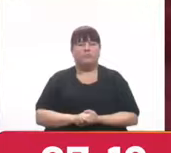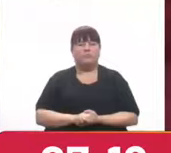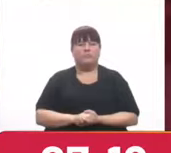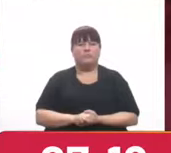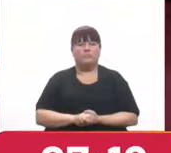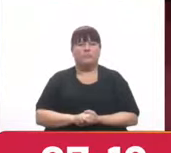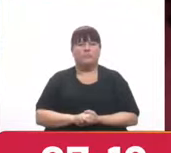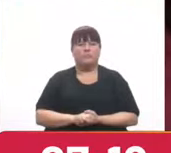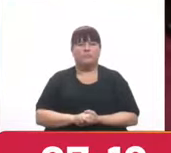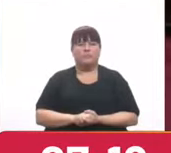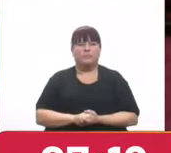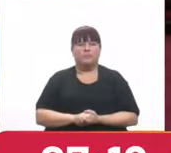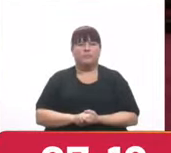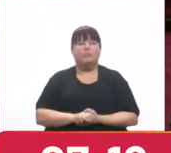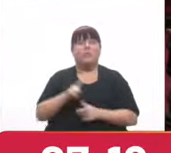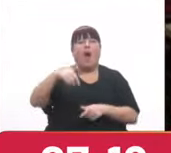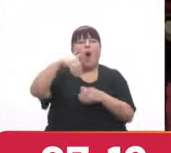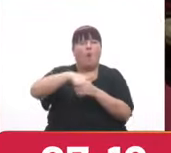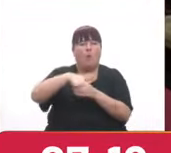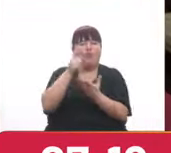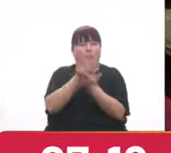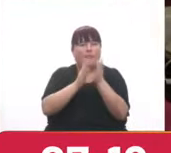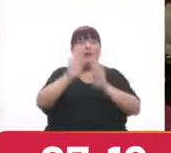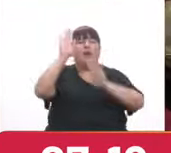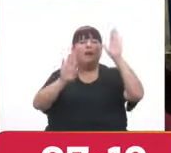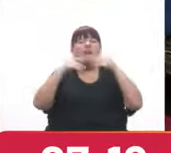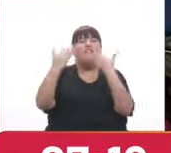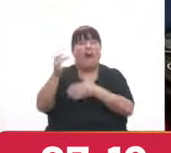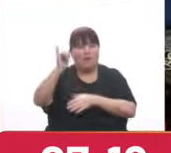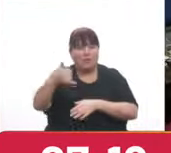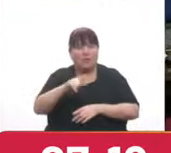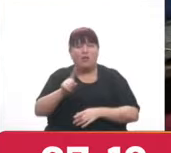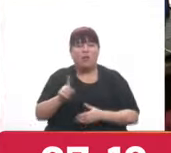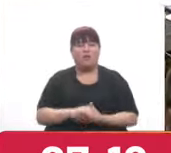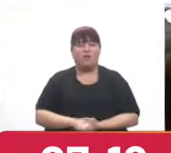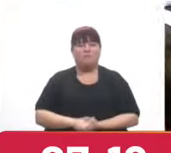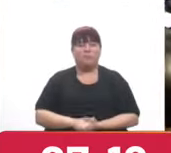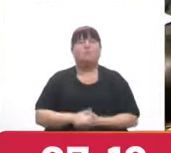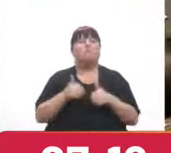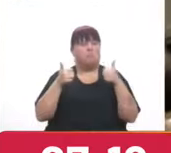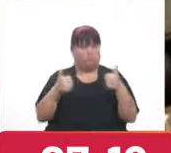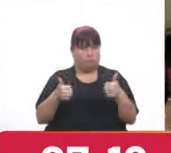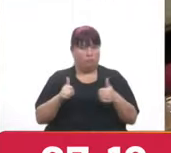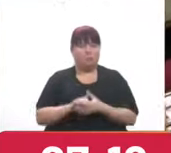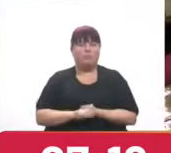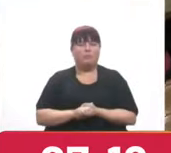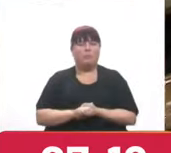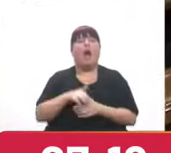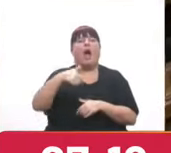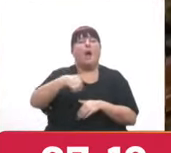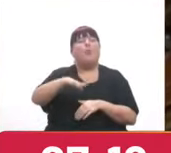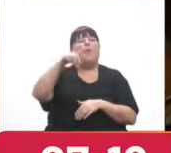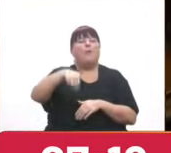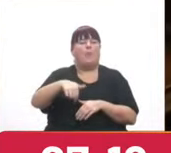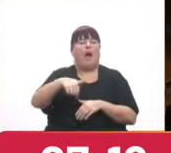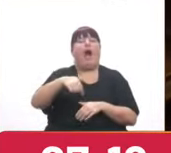bases en el medio un montón de negociaciones claramente con diferentes gobernadores para tratar de destrabar esta votación que le